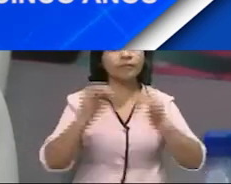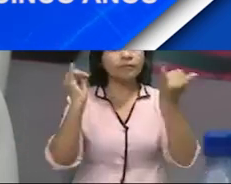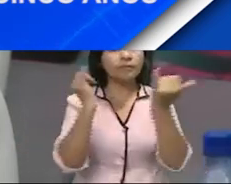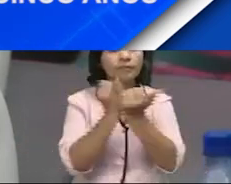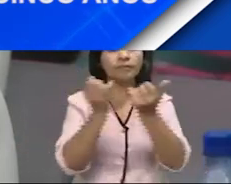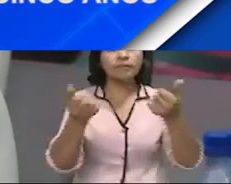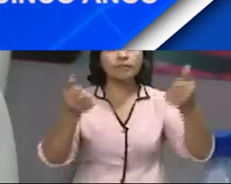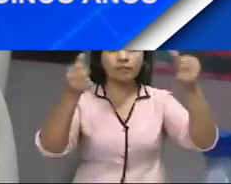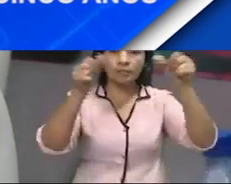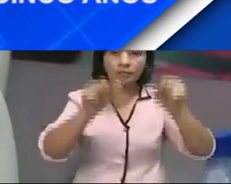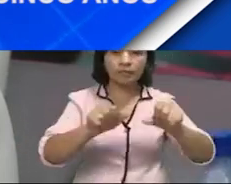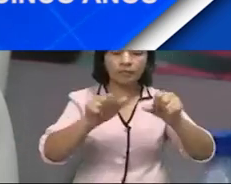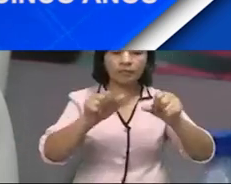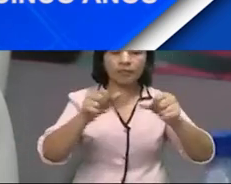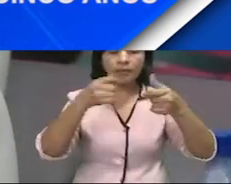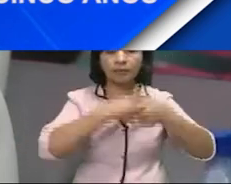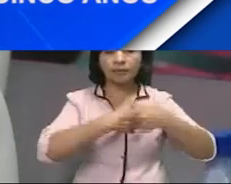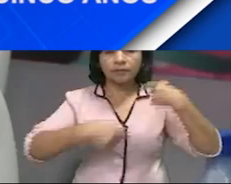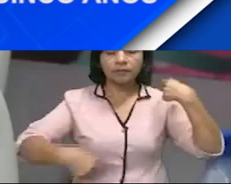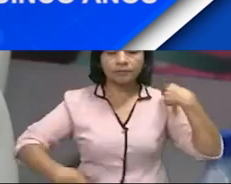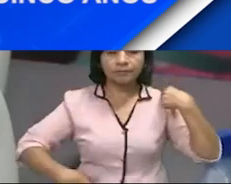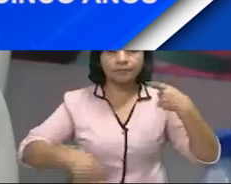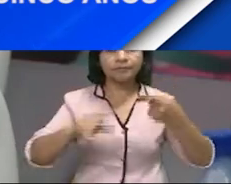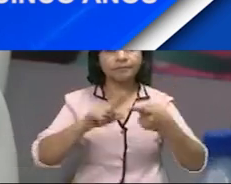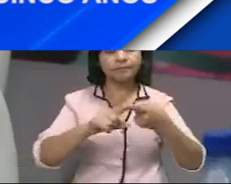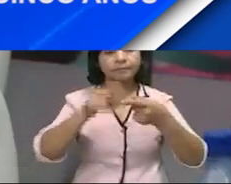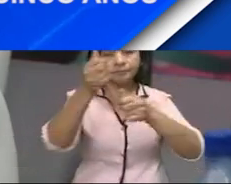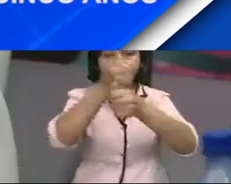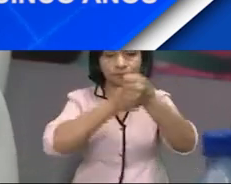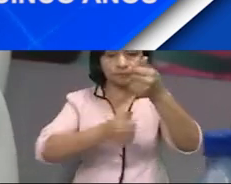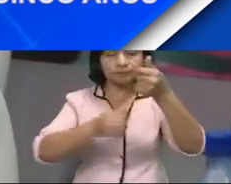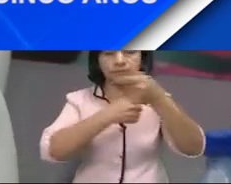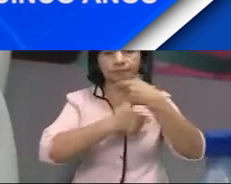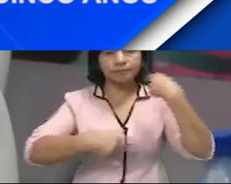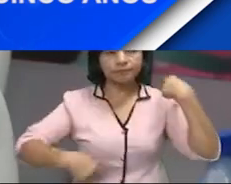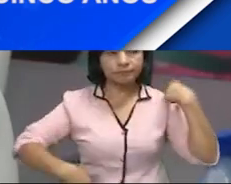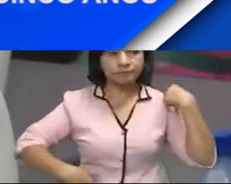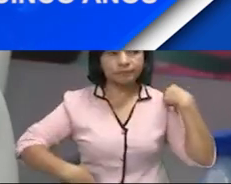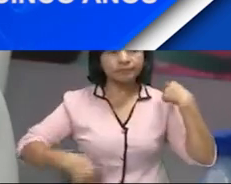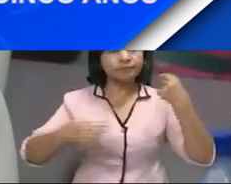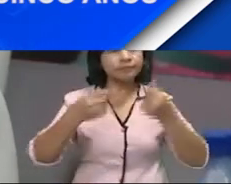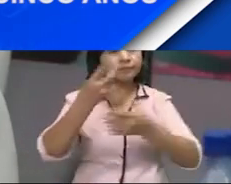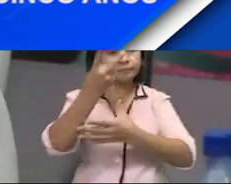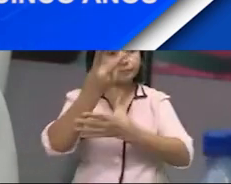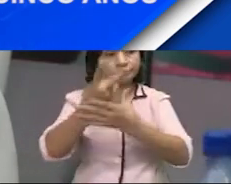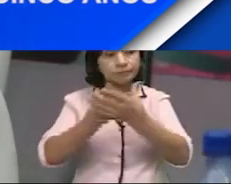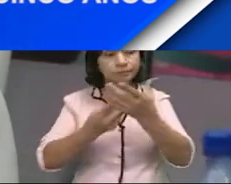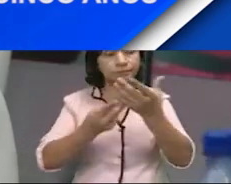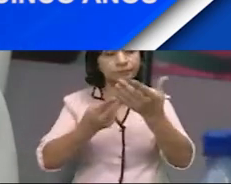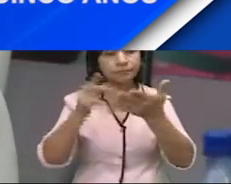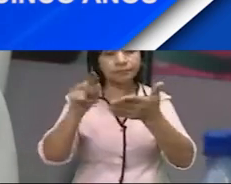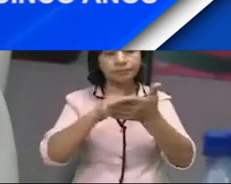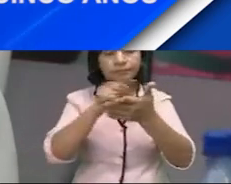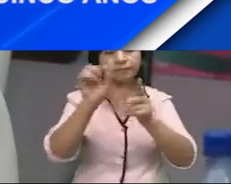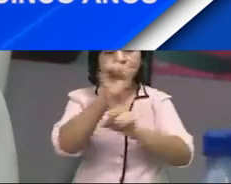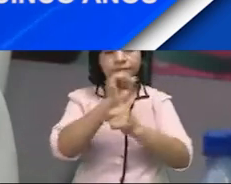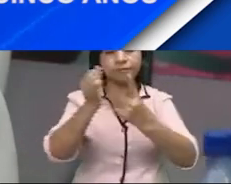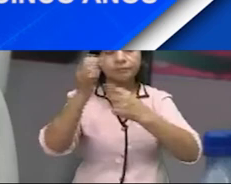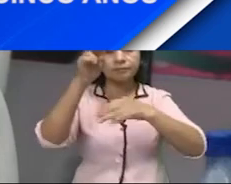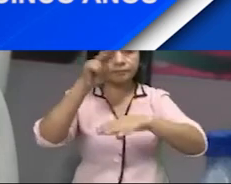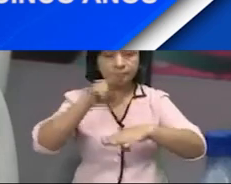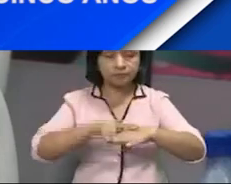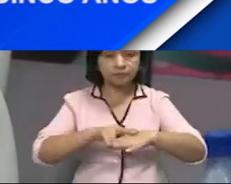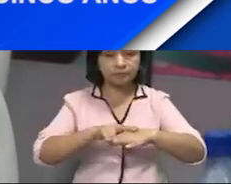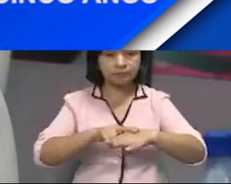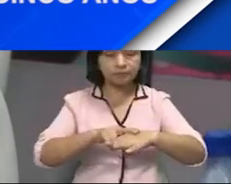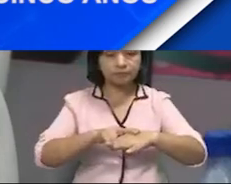se establecen las funciones del presidente, vicepresidente. Estos 2 cargos son electos por la Asamblea